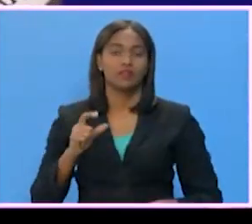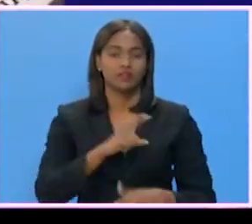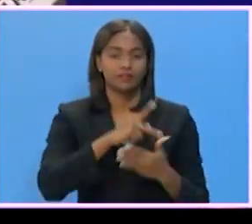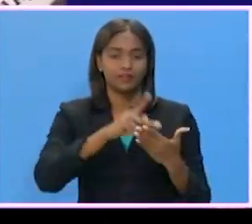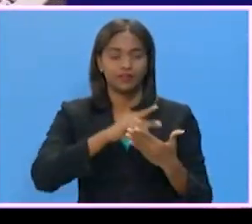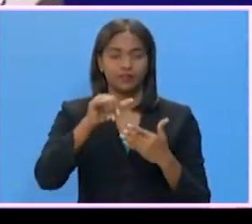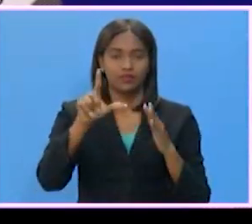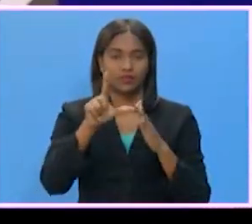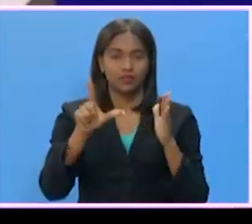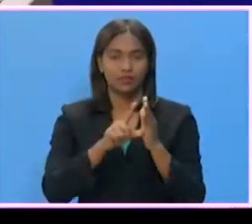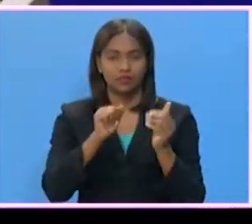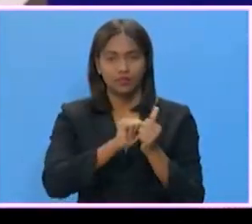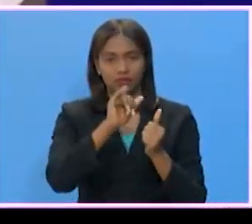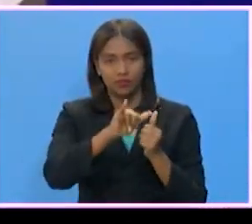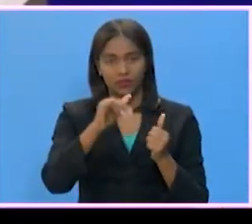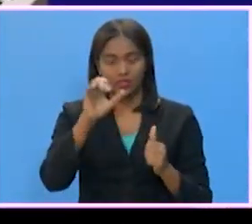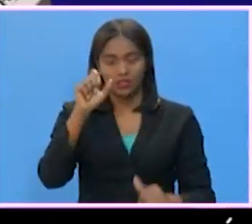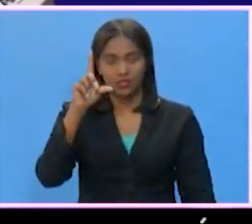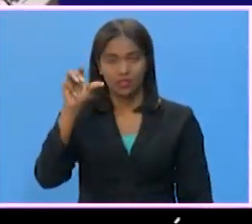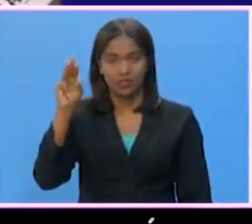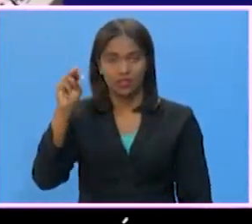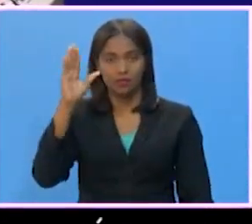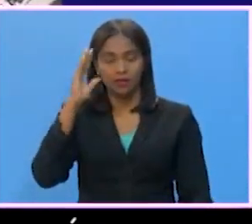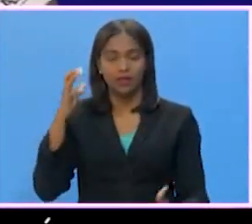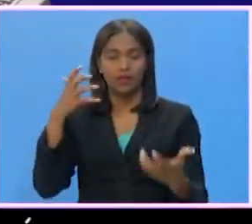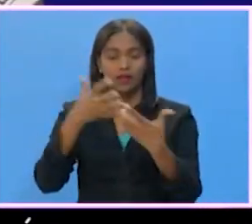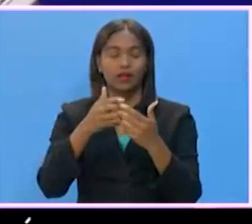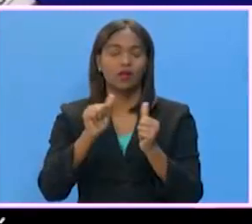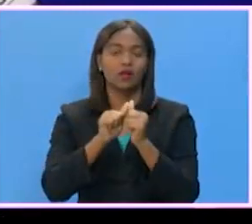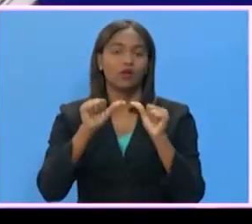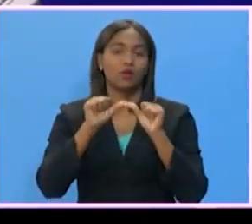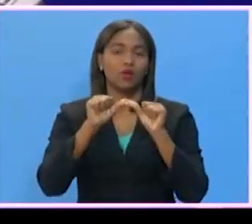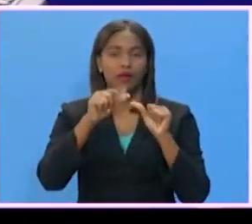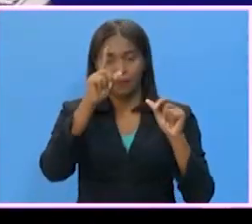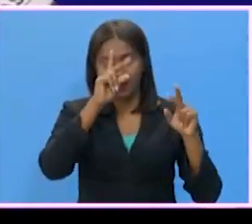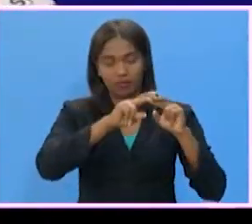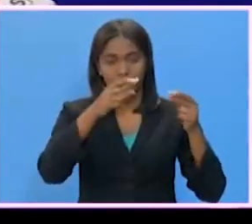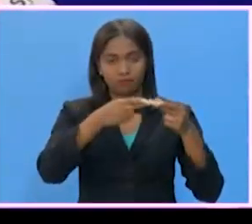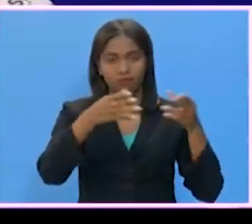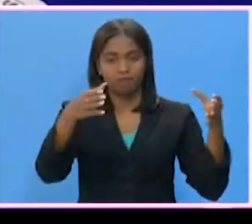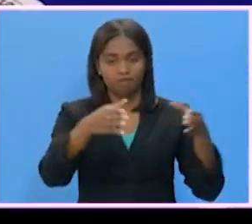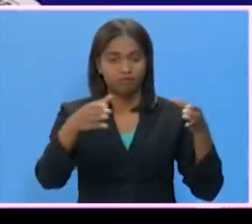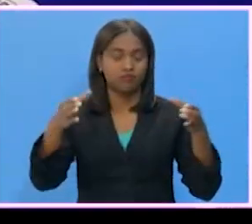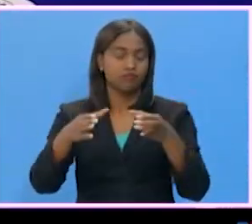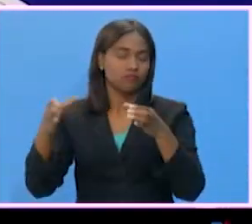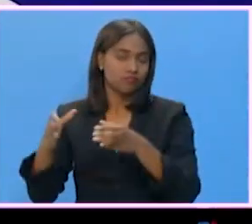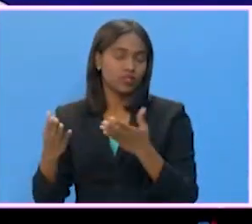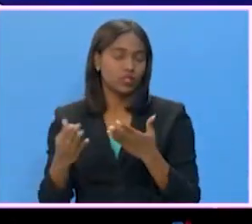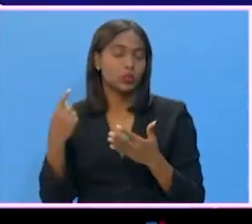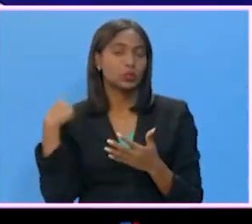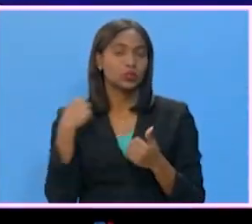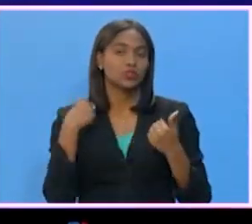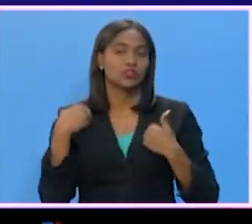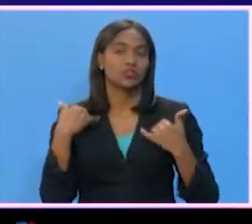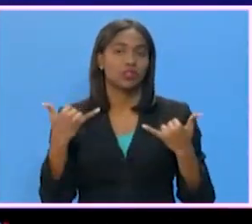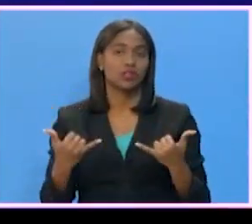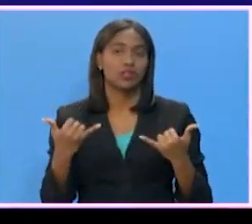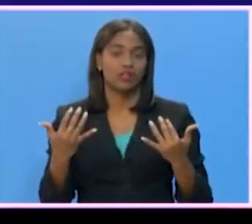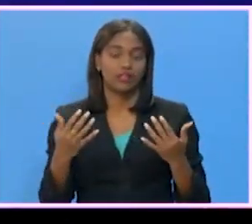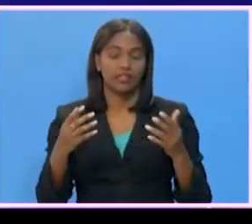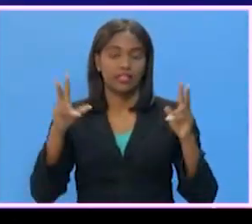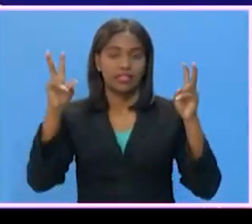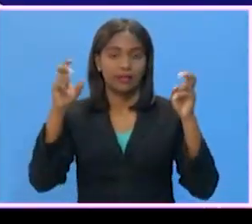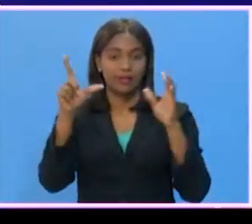centros logísticos, donde ADACAN tiene participación activa en las reuniones. Contamos con un marco